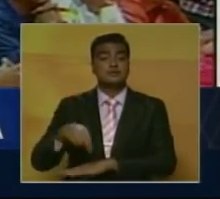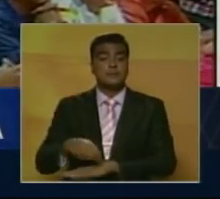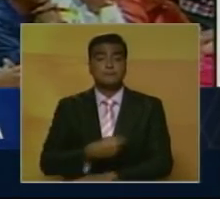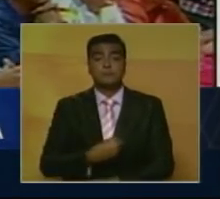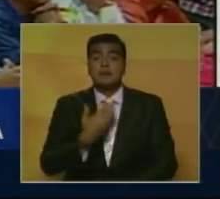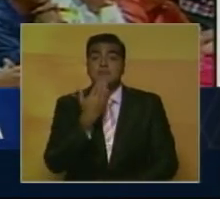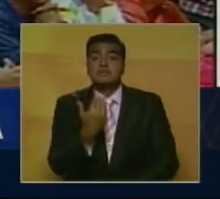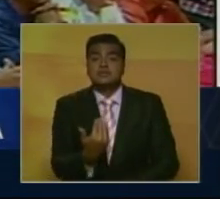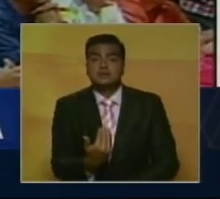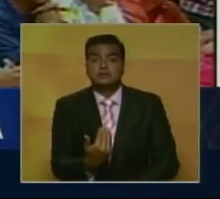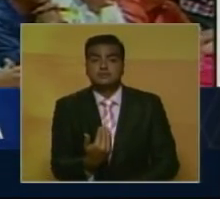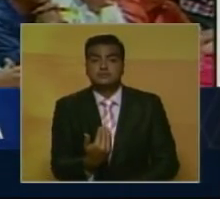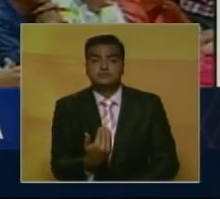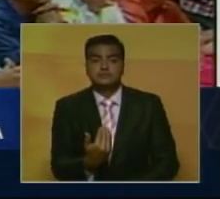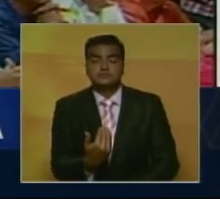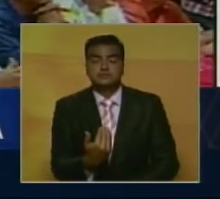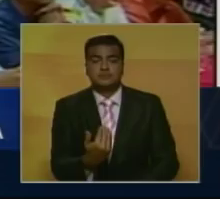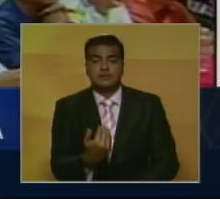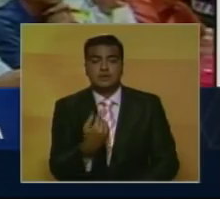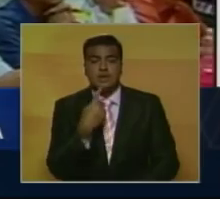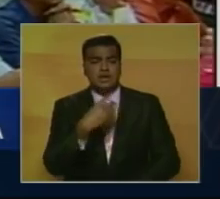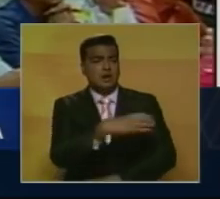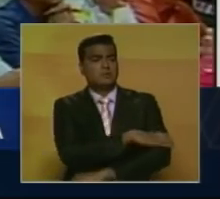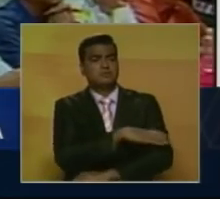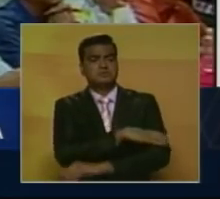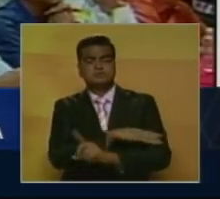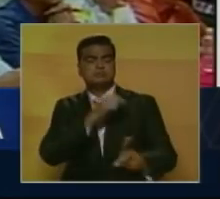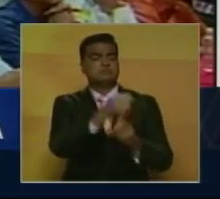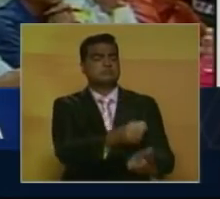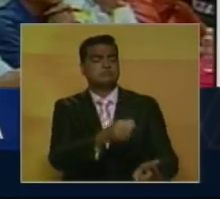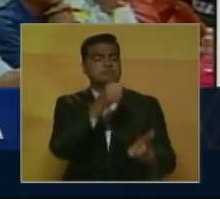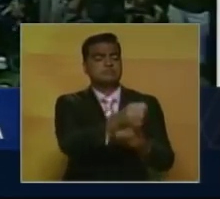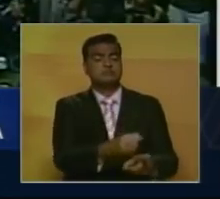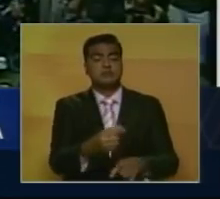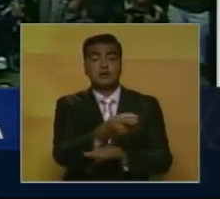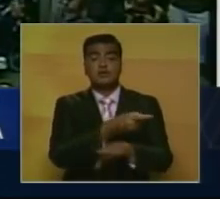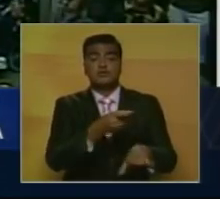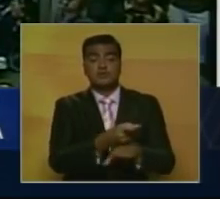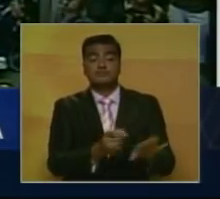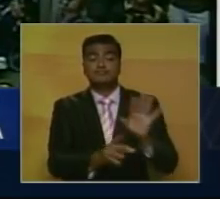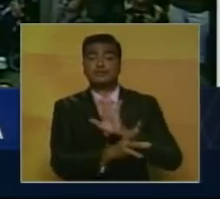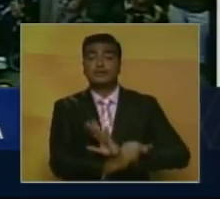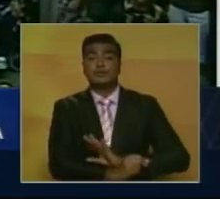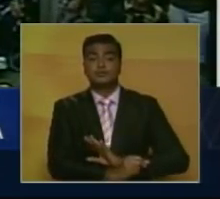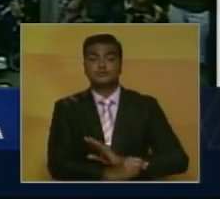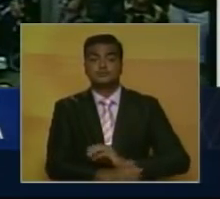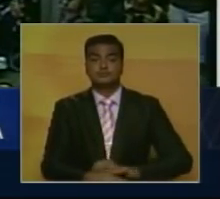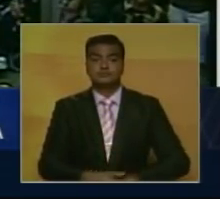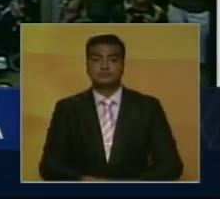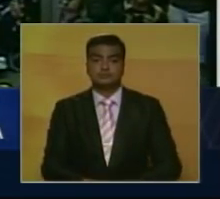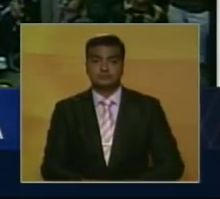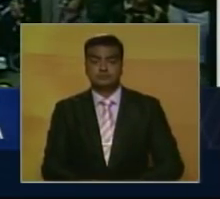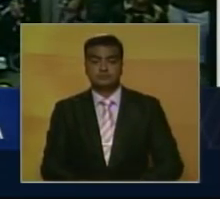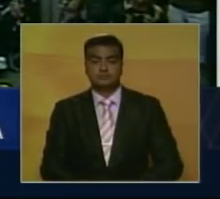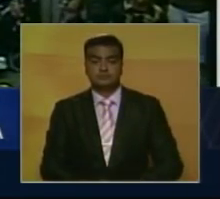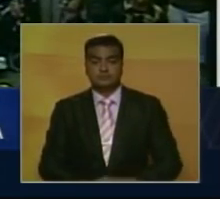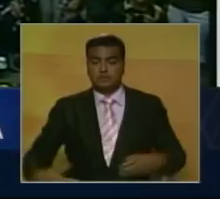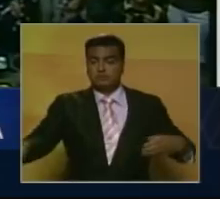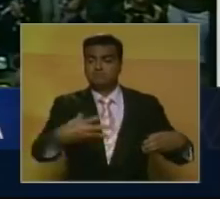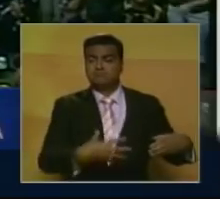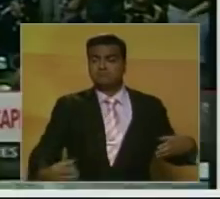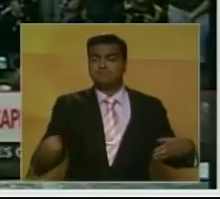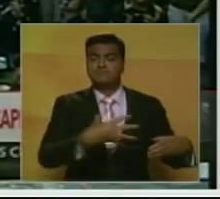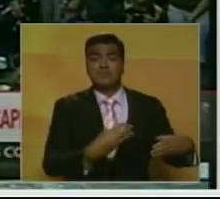dejábamos que la oligarquía atropellara a nuestro pueblo con la especulación o con el